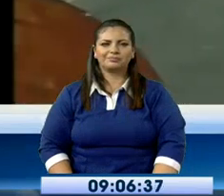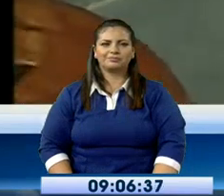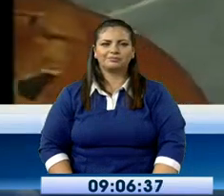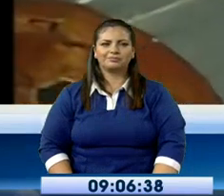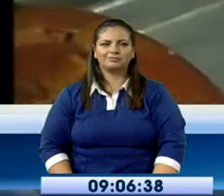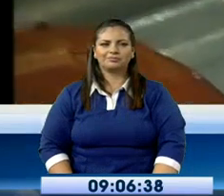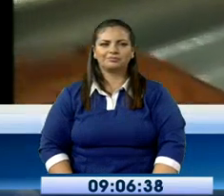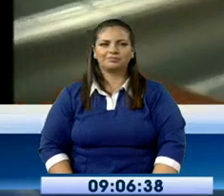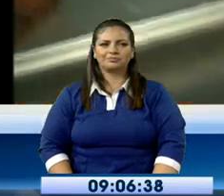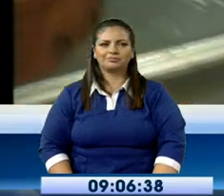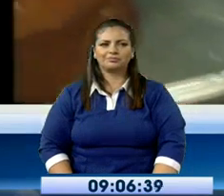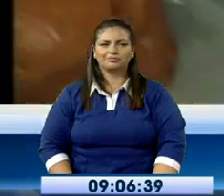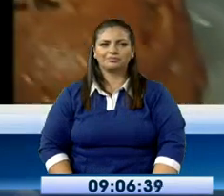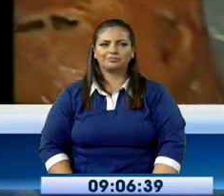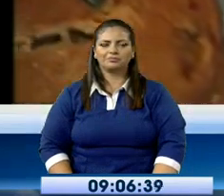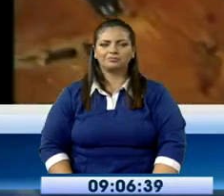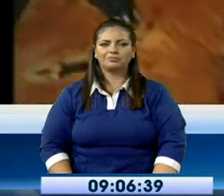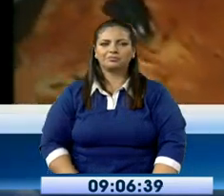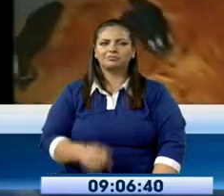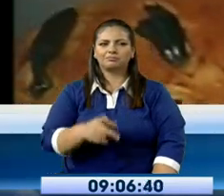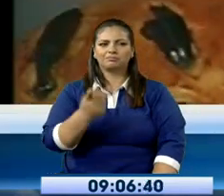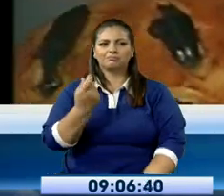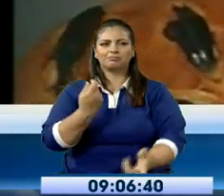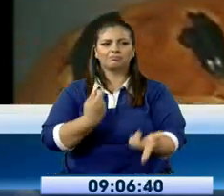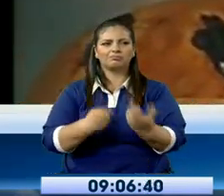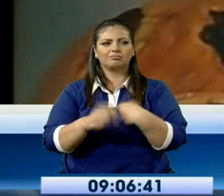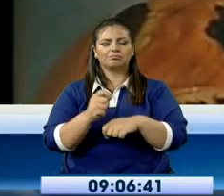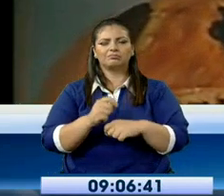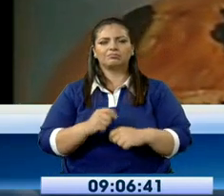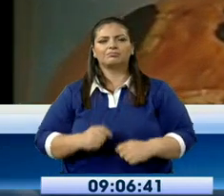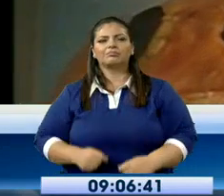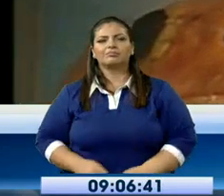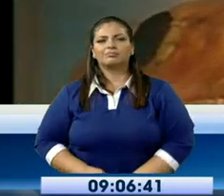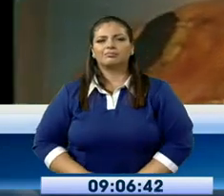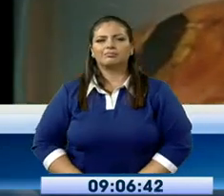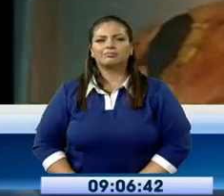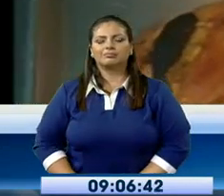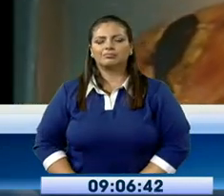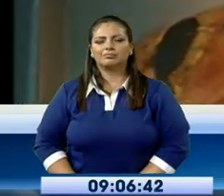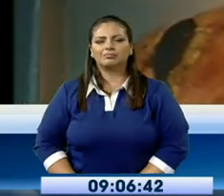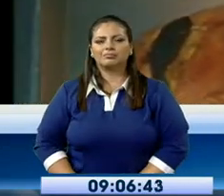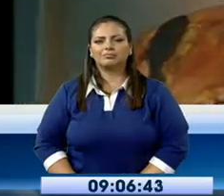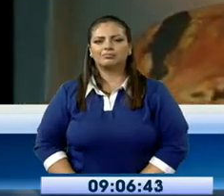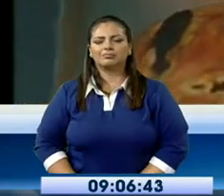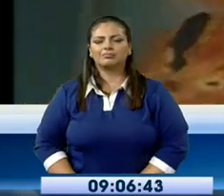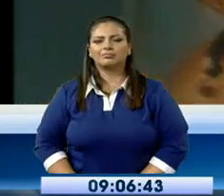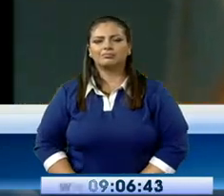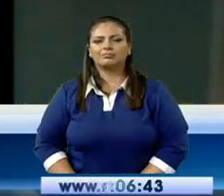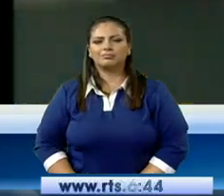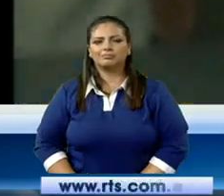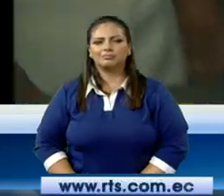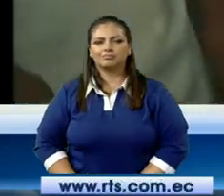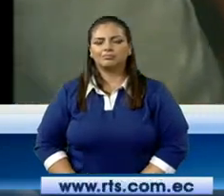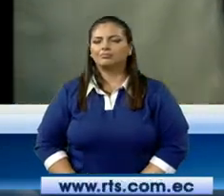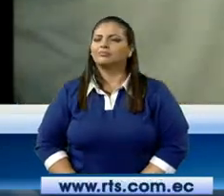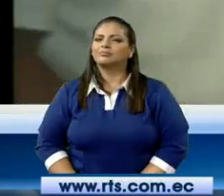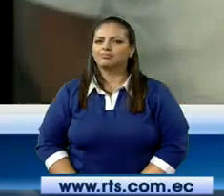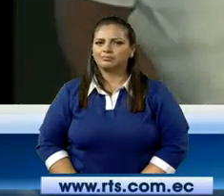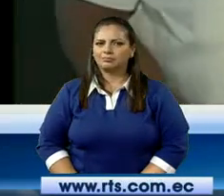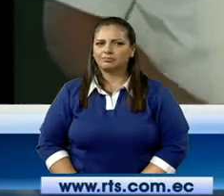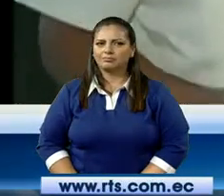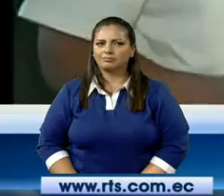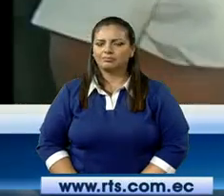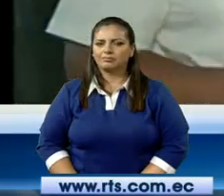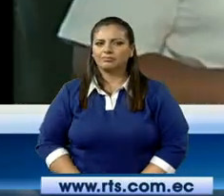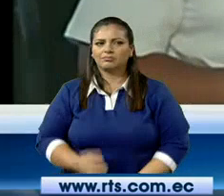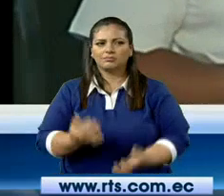puedan ser, ya están listos en percha para la venta. Sí. Don Gerardo, ¿cuánto tiempo tienen que reposar? ¿Salen del horno cuánto, para enfriarse? O